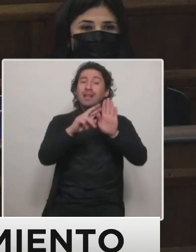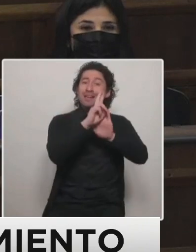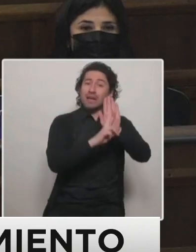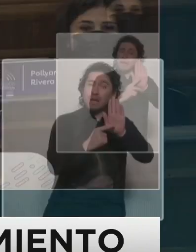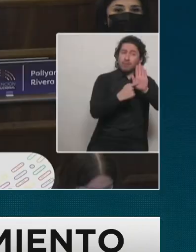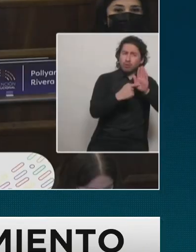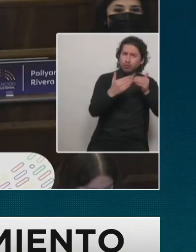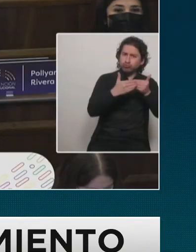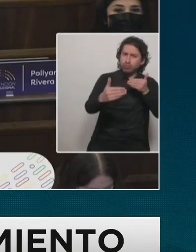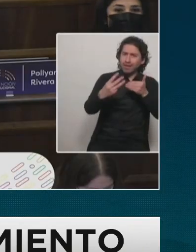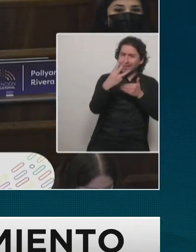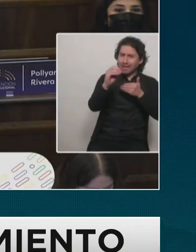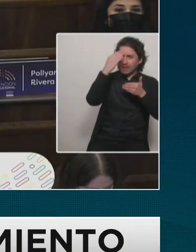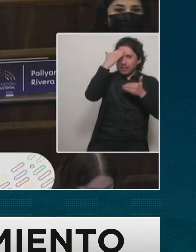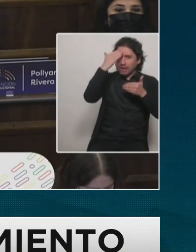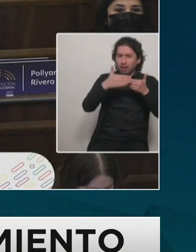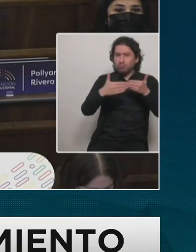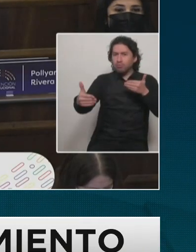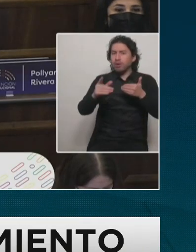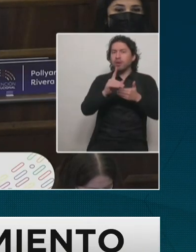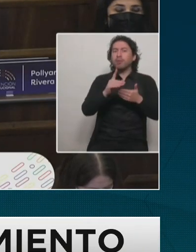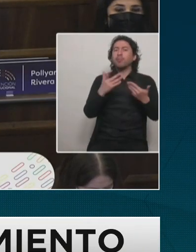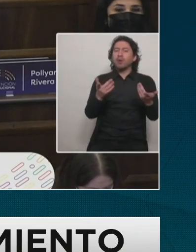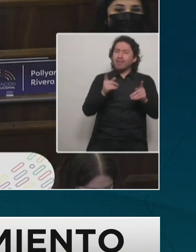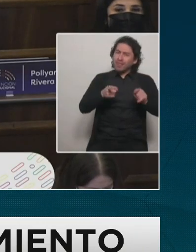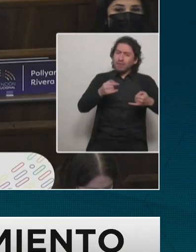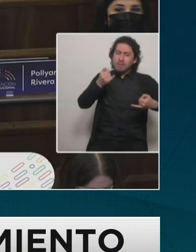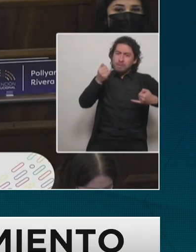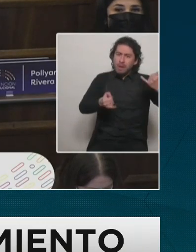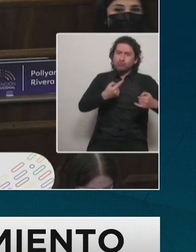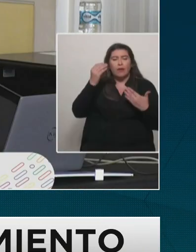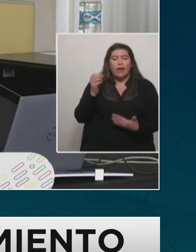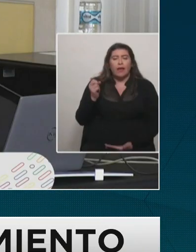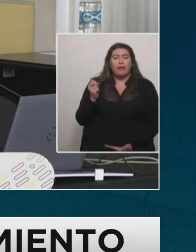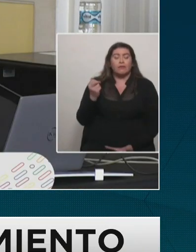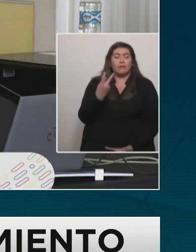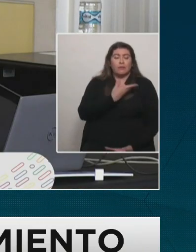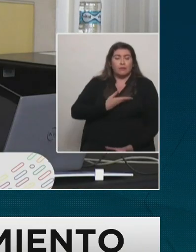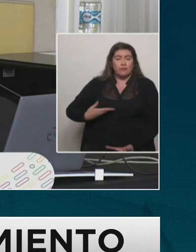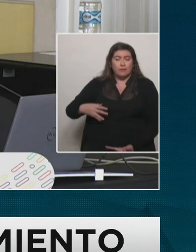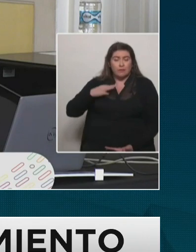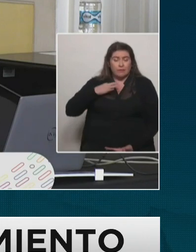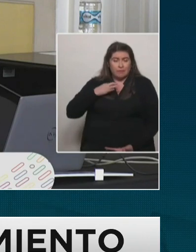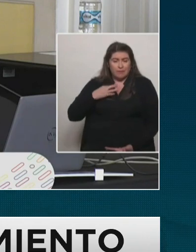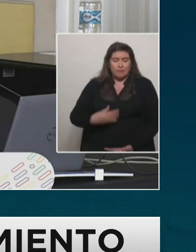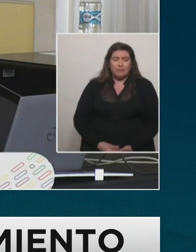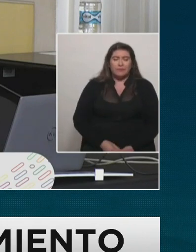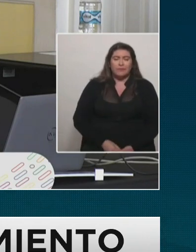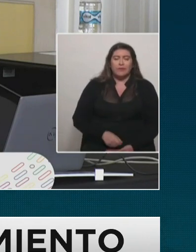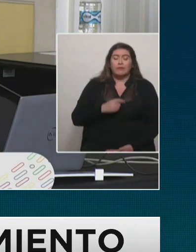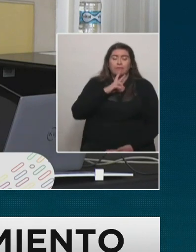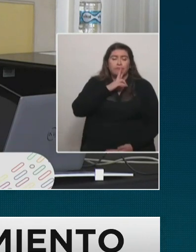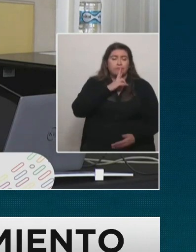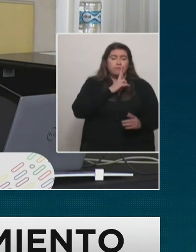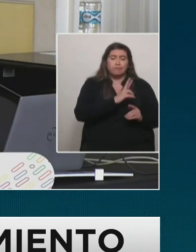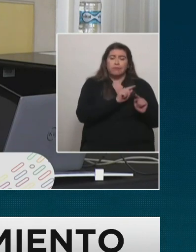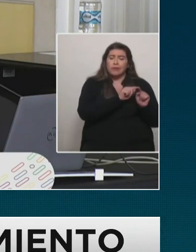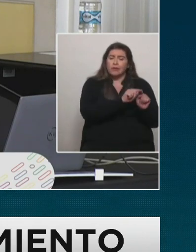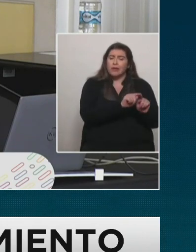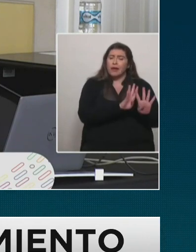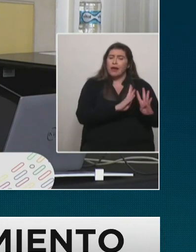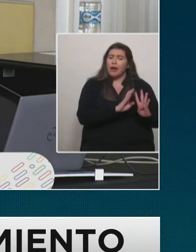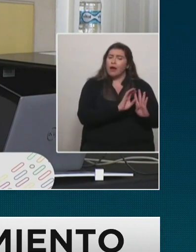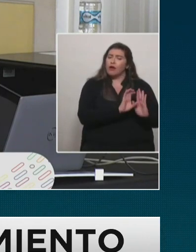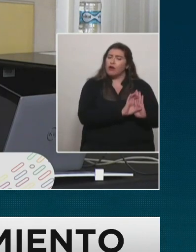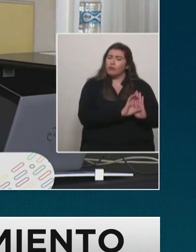todo el regionalismo que muchas veces se invisibiliza con nuestros pueblos originarios que para también nosotros ha sido